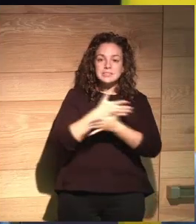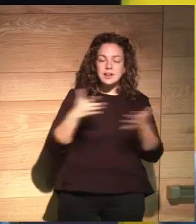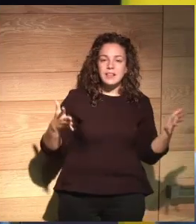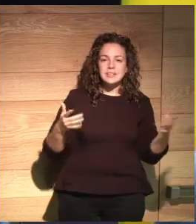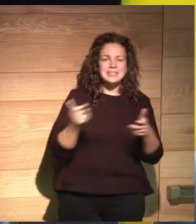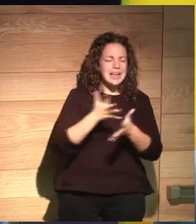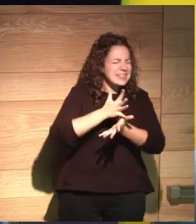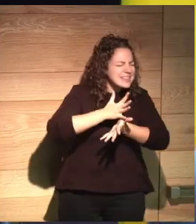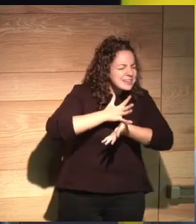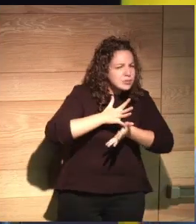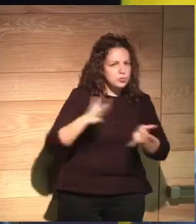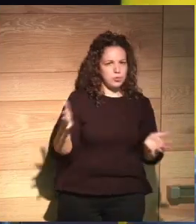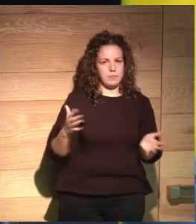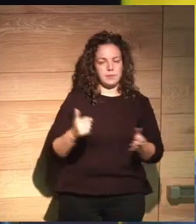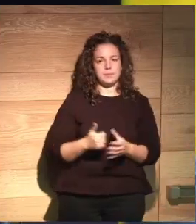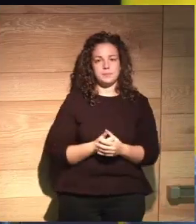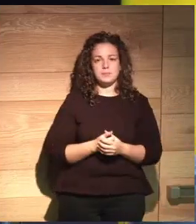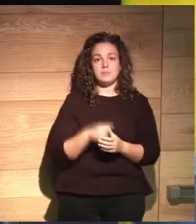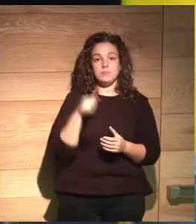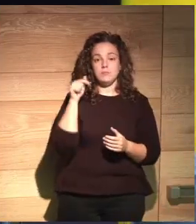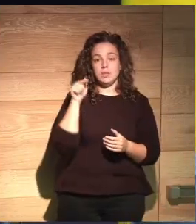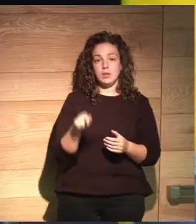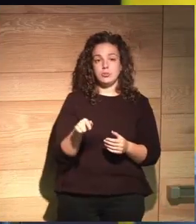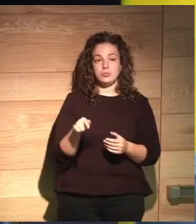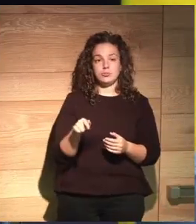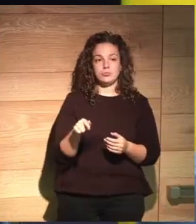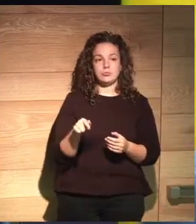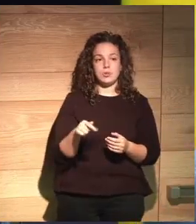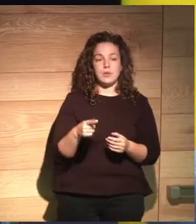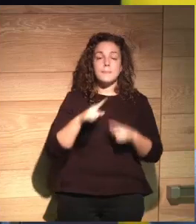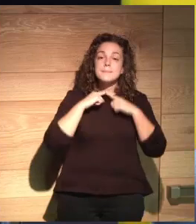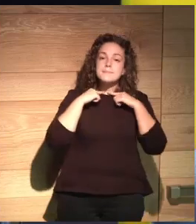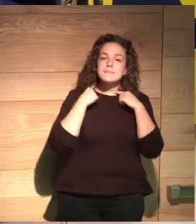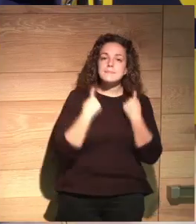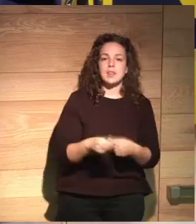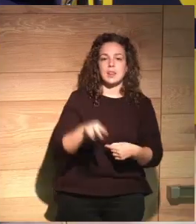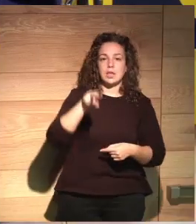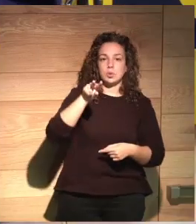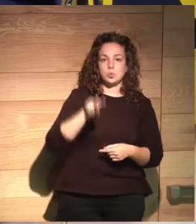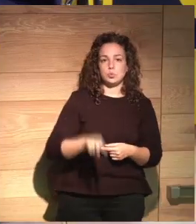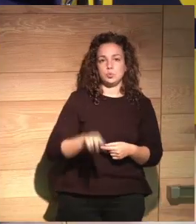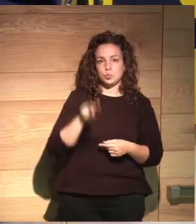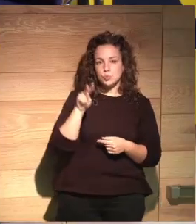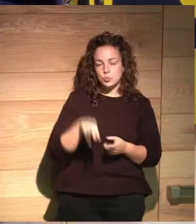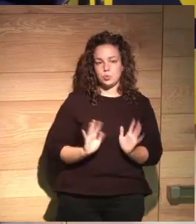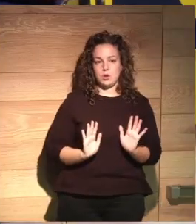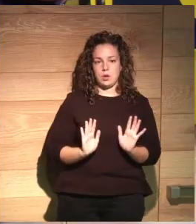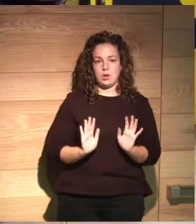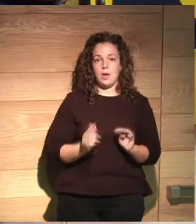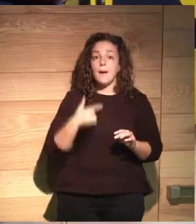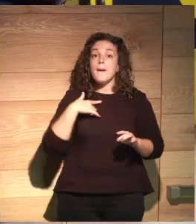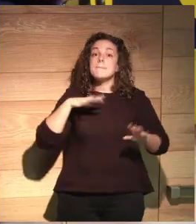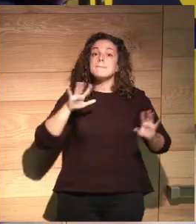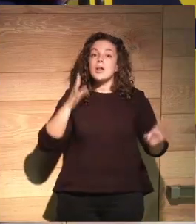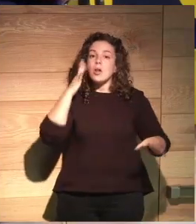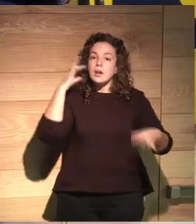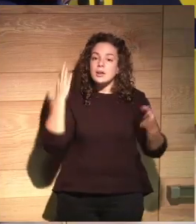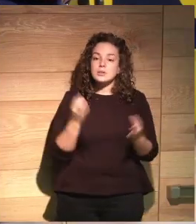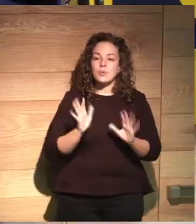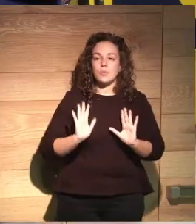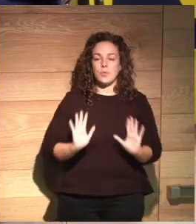enorme y ellos nunca pierden riesgos los riesgos están